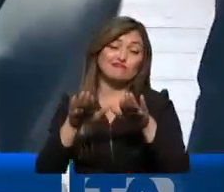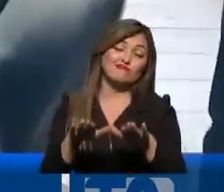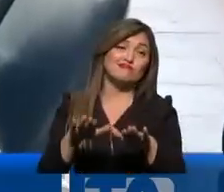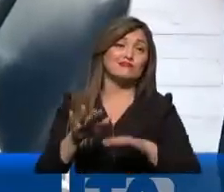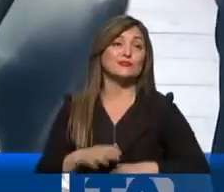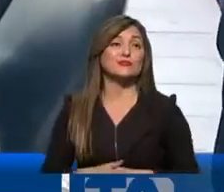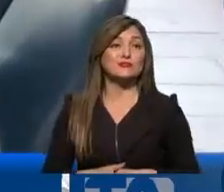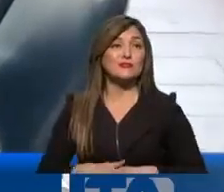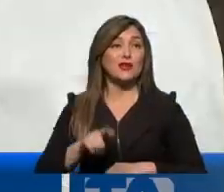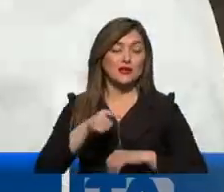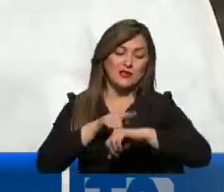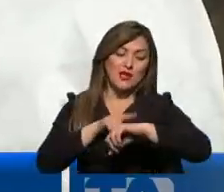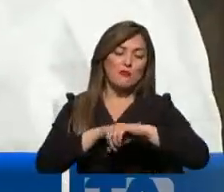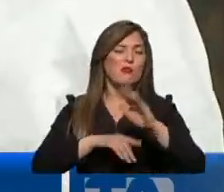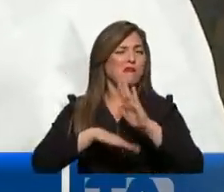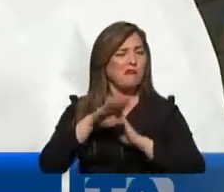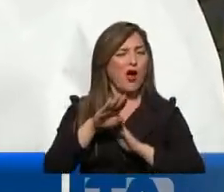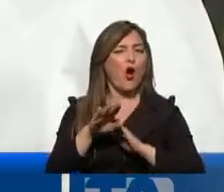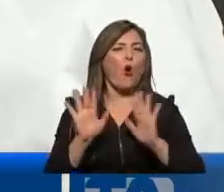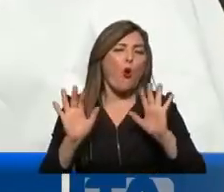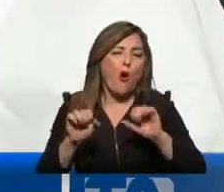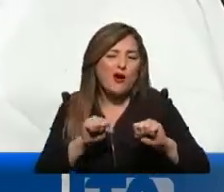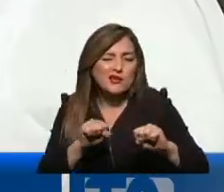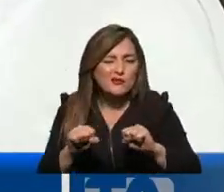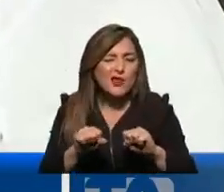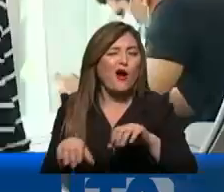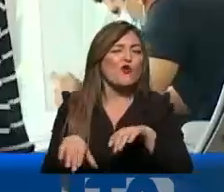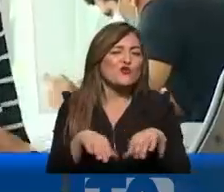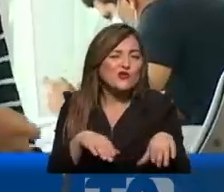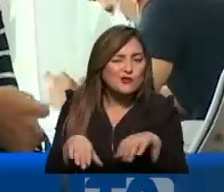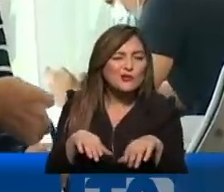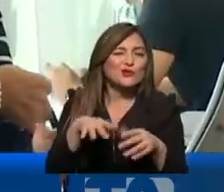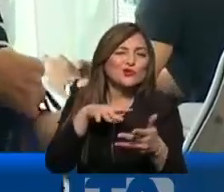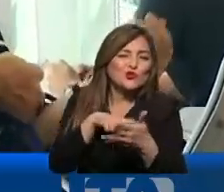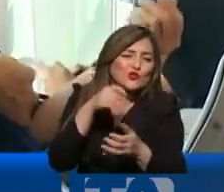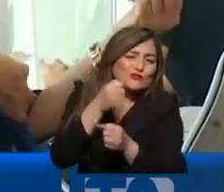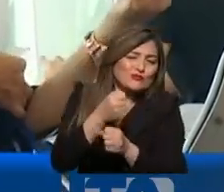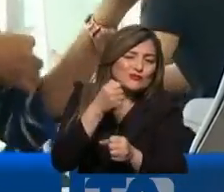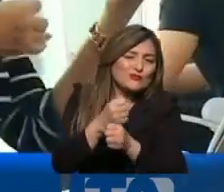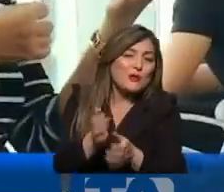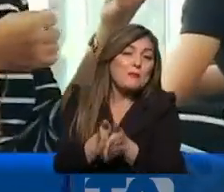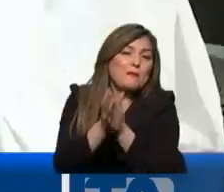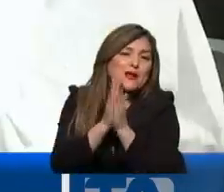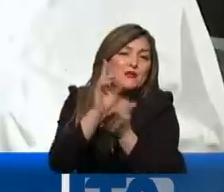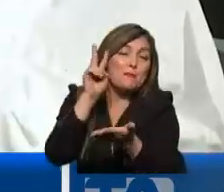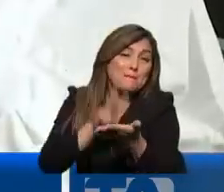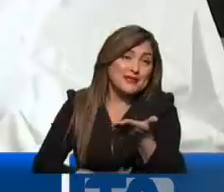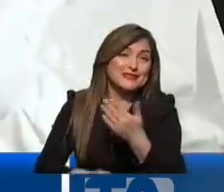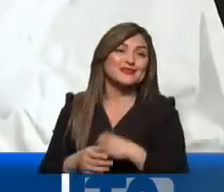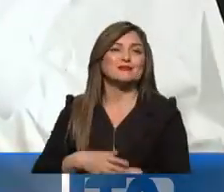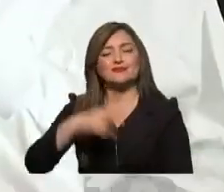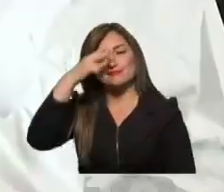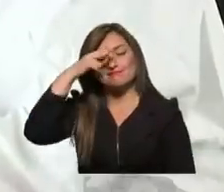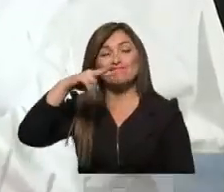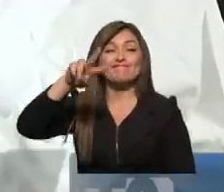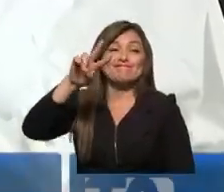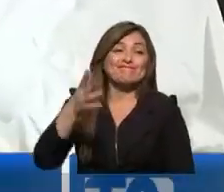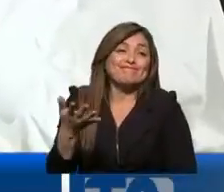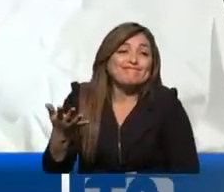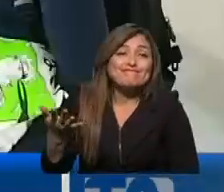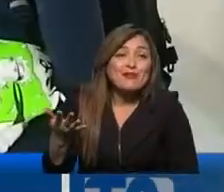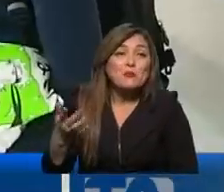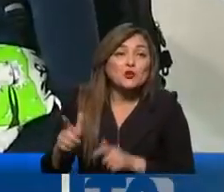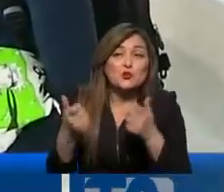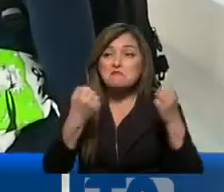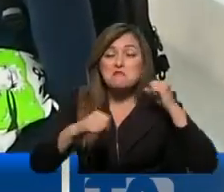caso de requerir más tiempo o de querer realizar otras actividades como estudio o trabajo, deberá solicitar una visa. México se ha convertido en el segundo